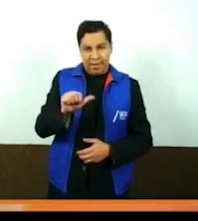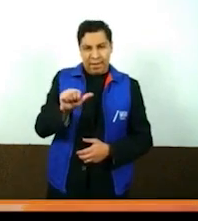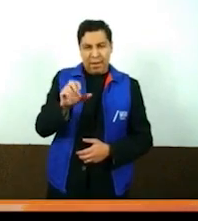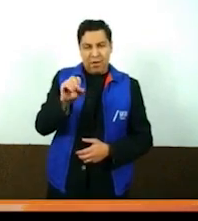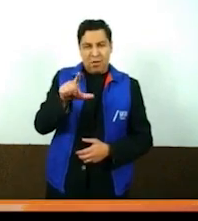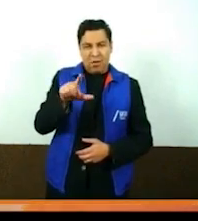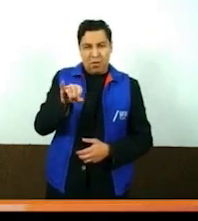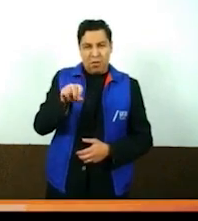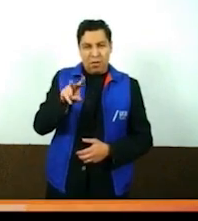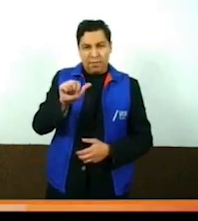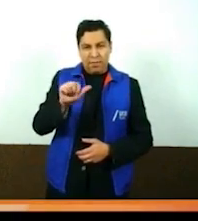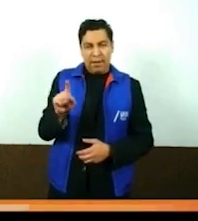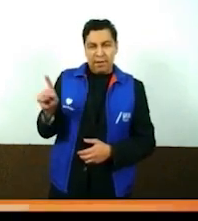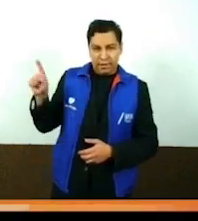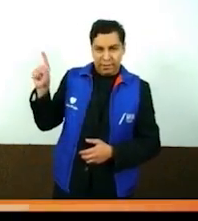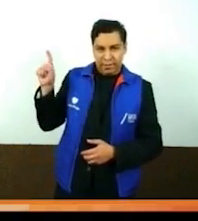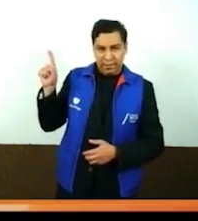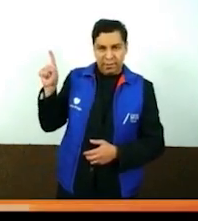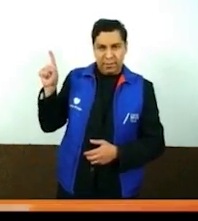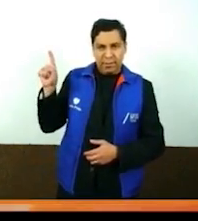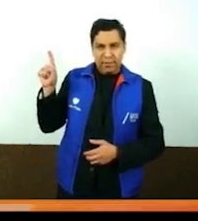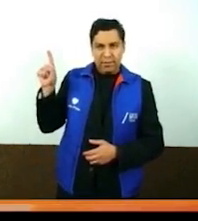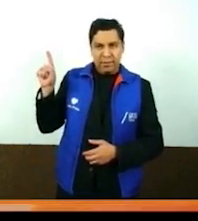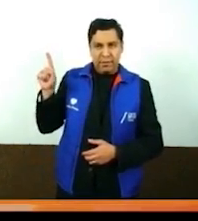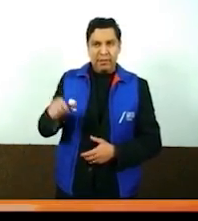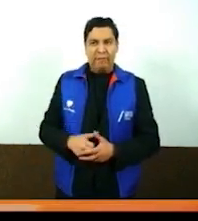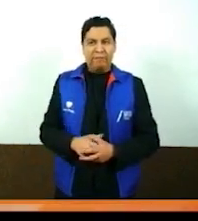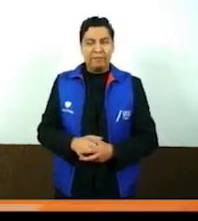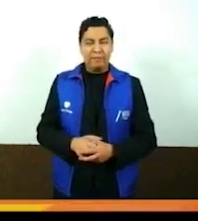Vania Olivia Cano Olvera,